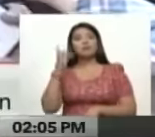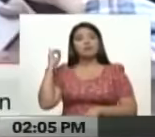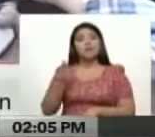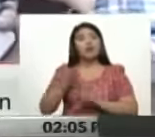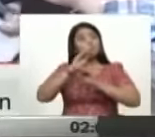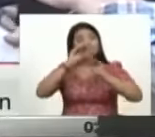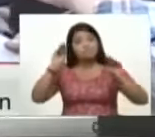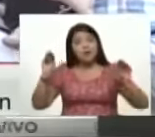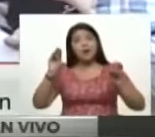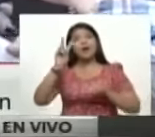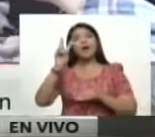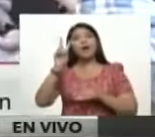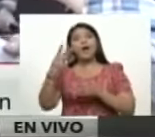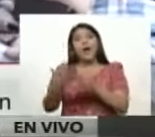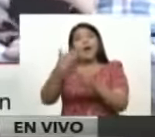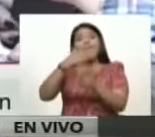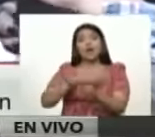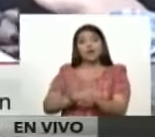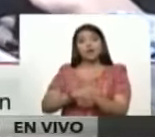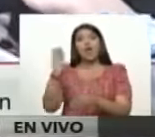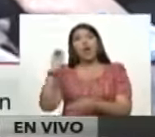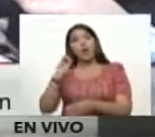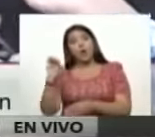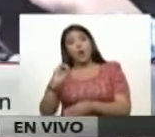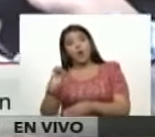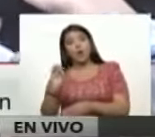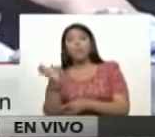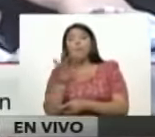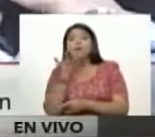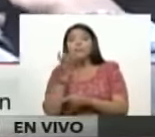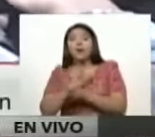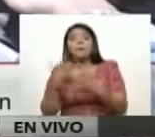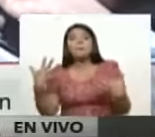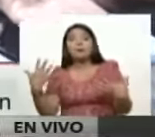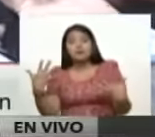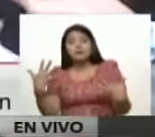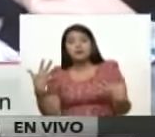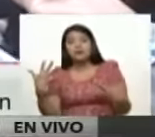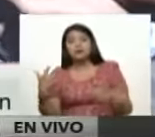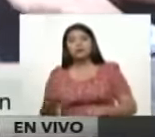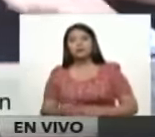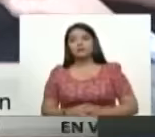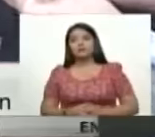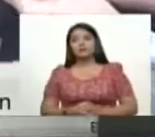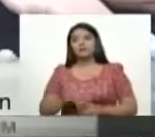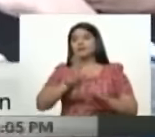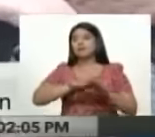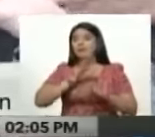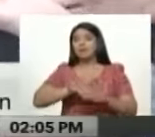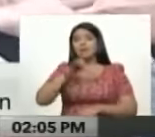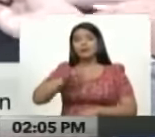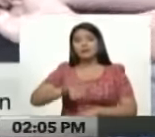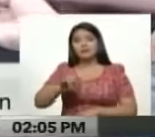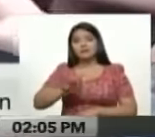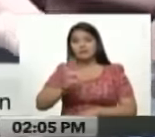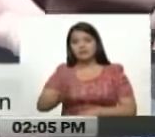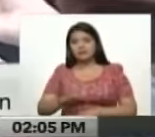convocadas 24 horas antes, o en caso de urgencia, podrá ser convocada cuando así se requiera.